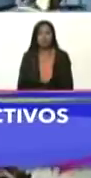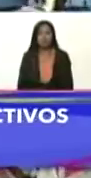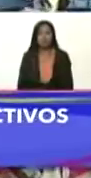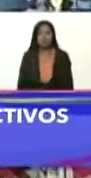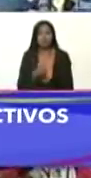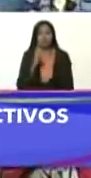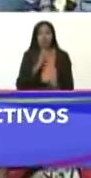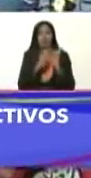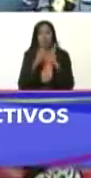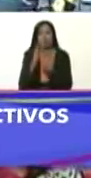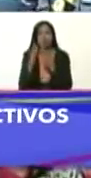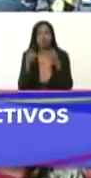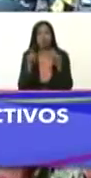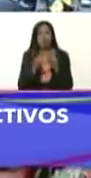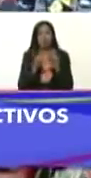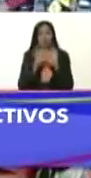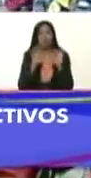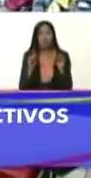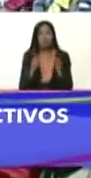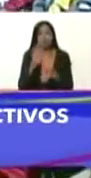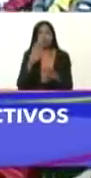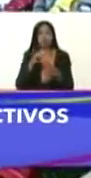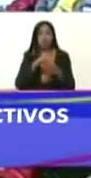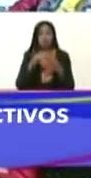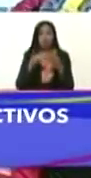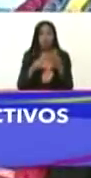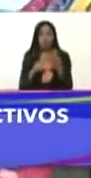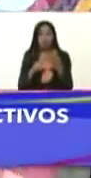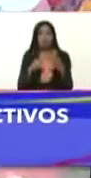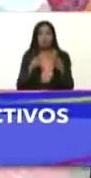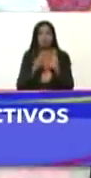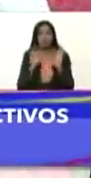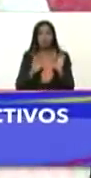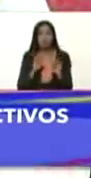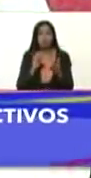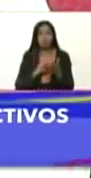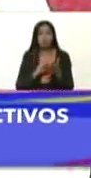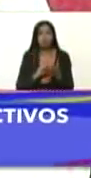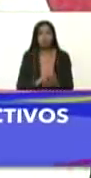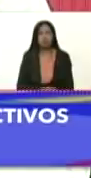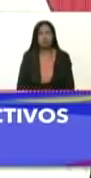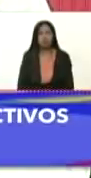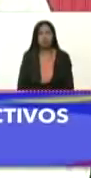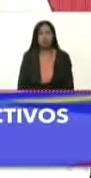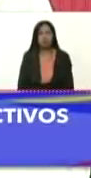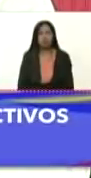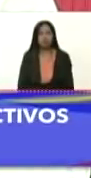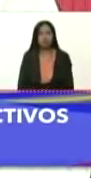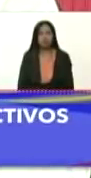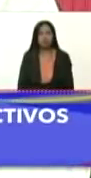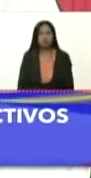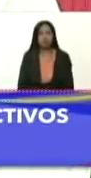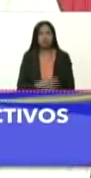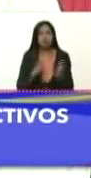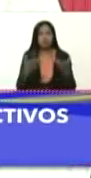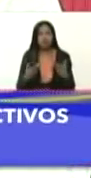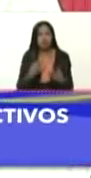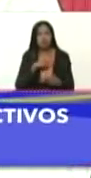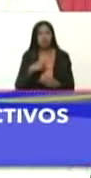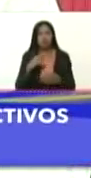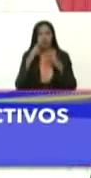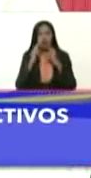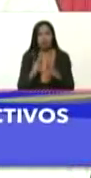Hay un ordenamiento en esos cuatro ejes estratégicos que usted ha planteado que nos darán como